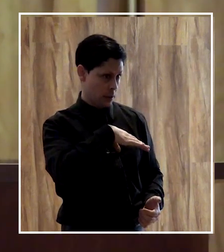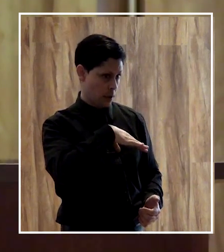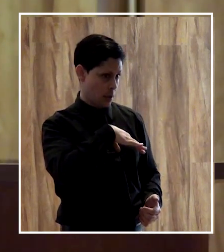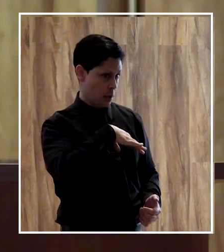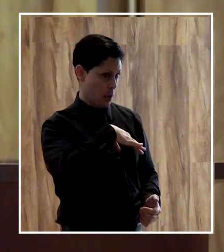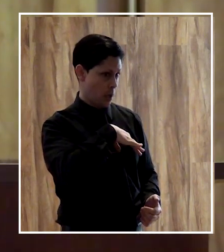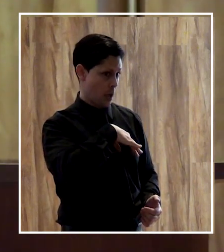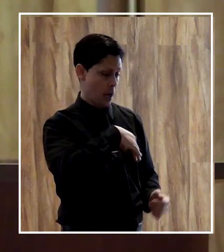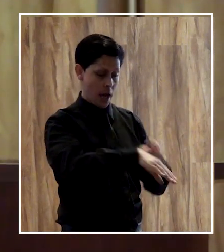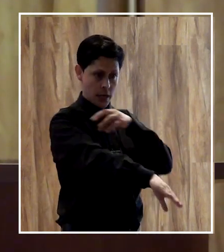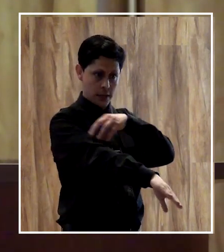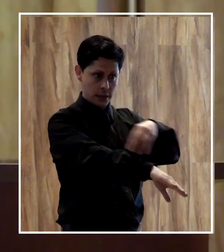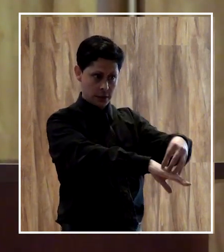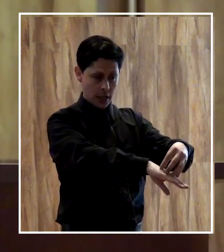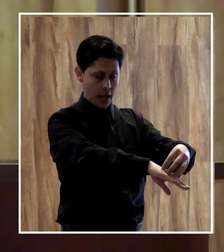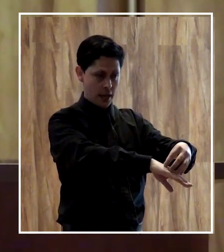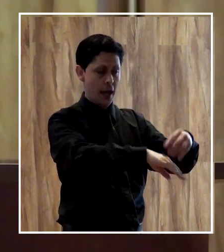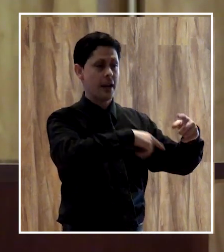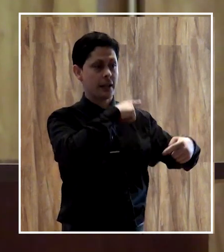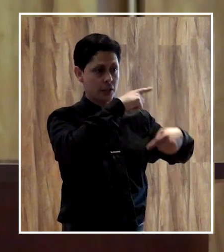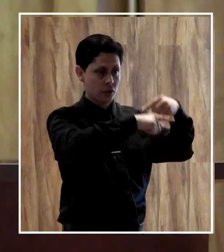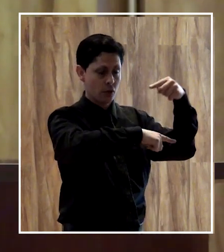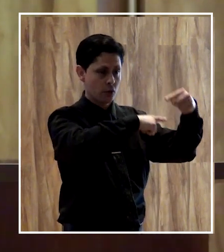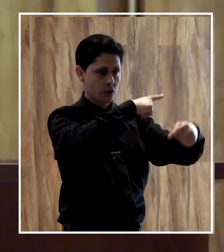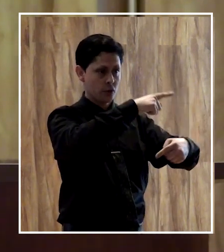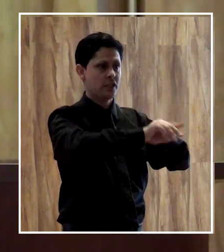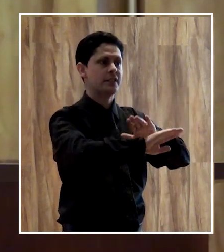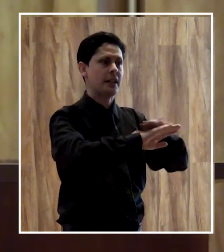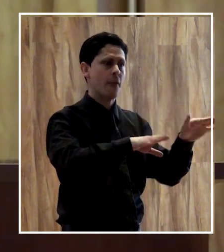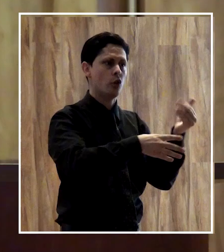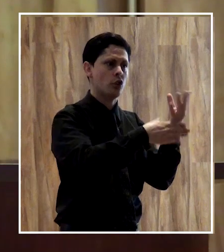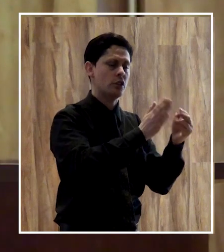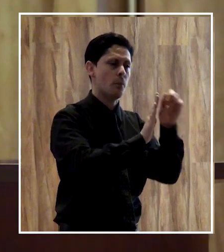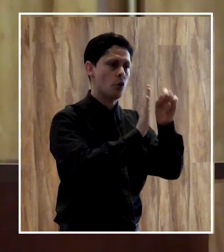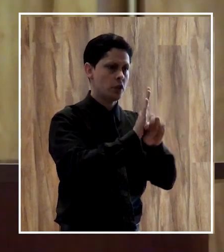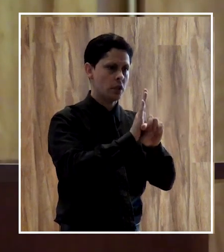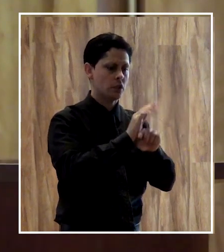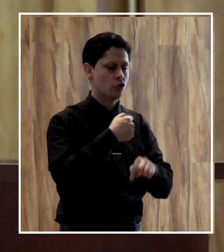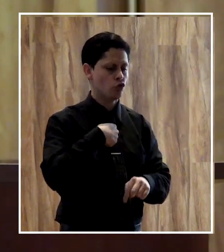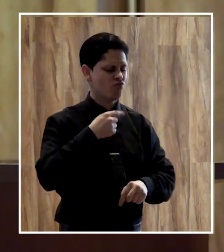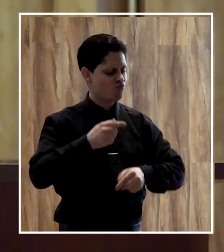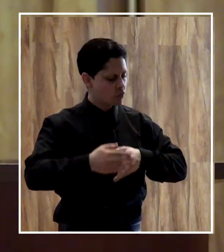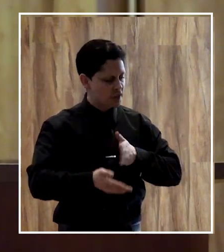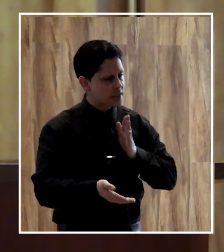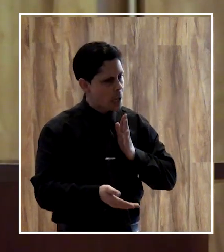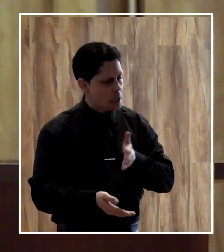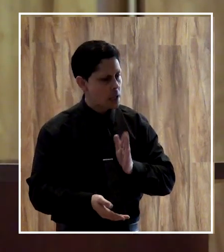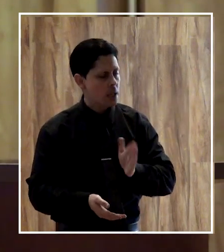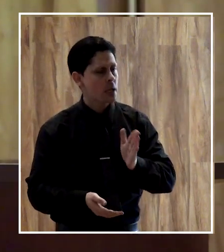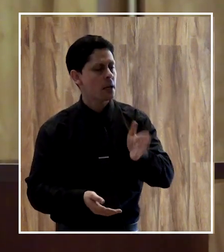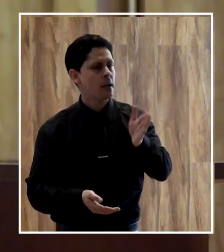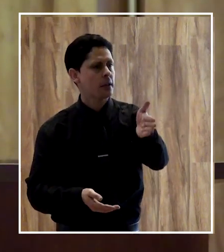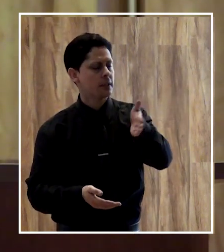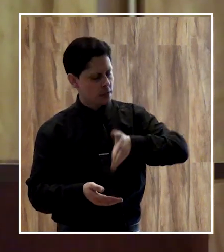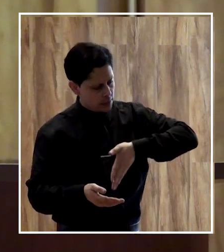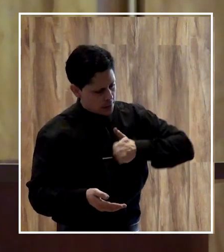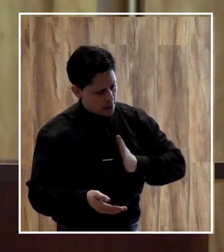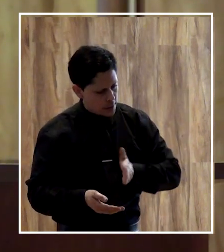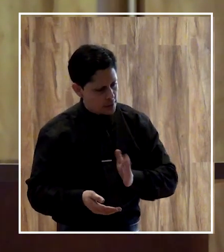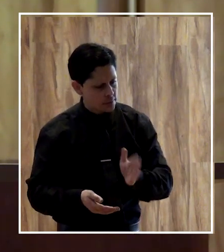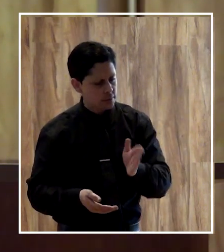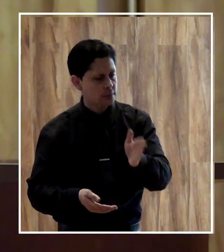en Chile. Y terminado ese proyecto he seguido trabajando